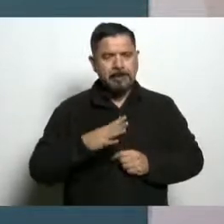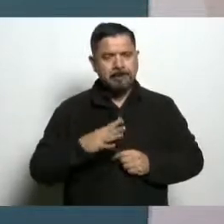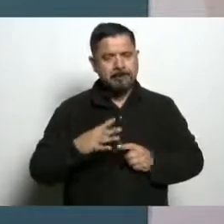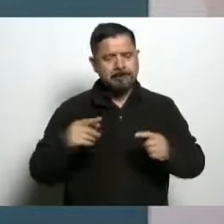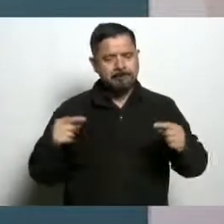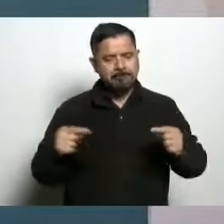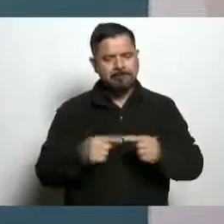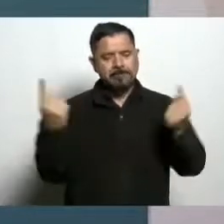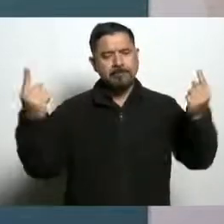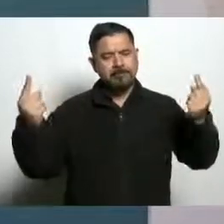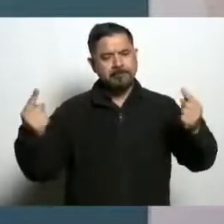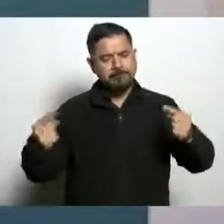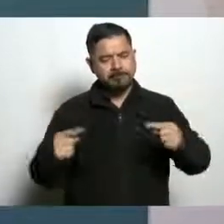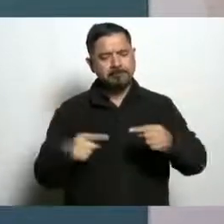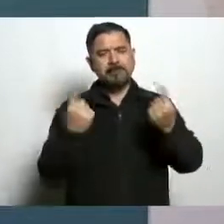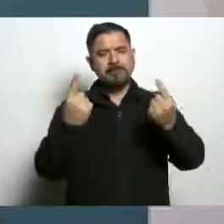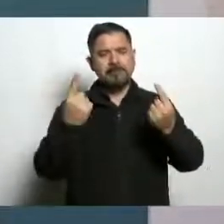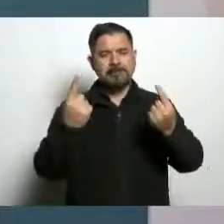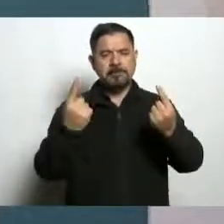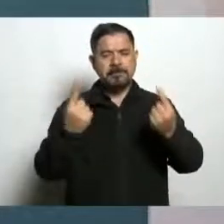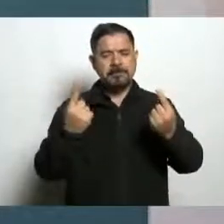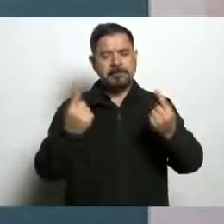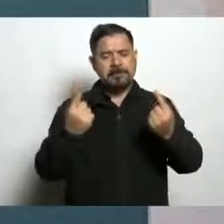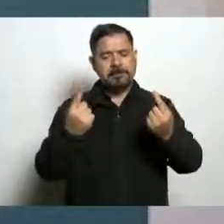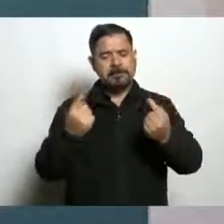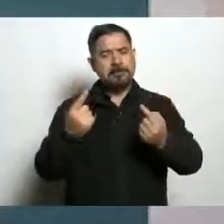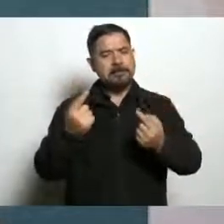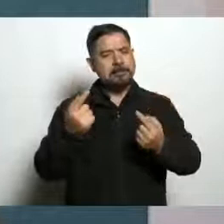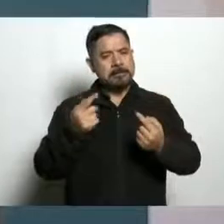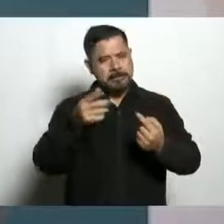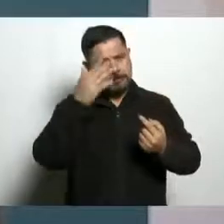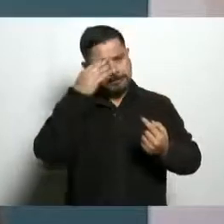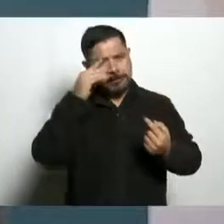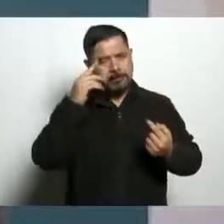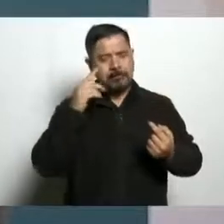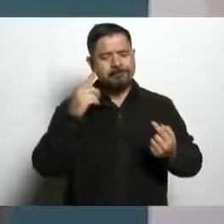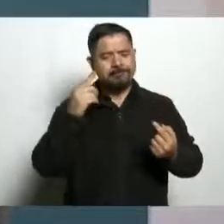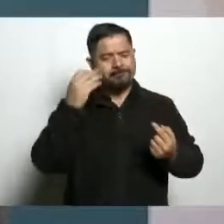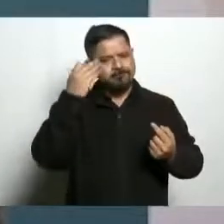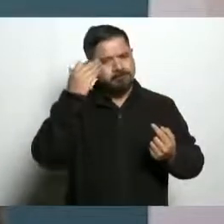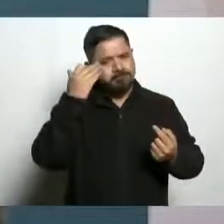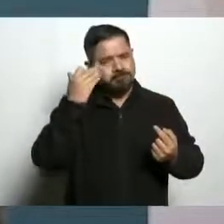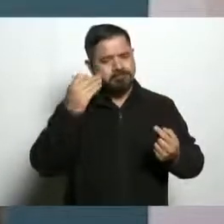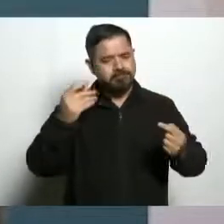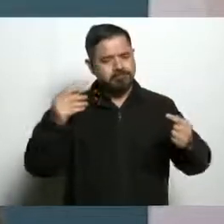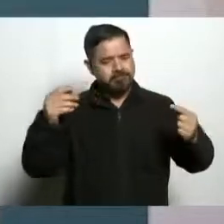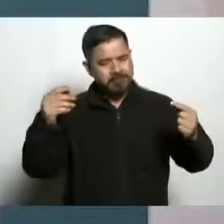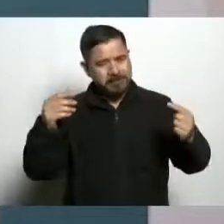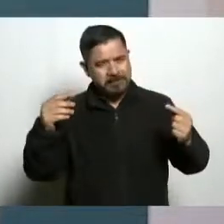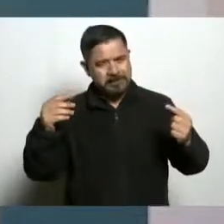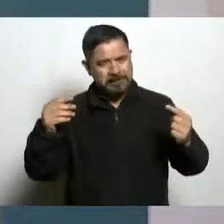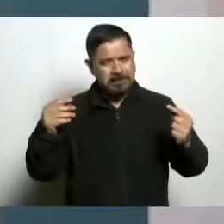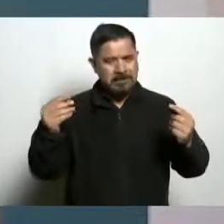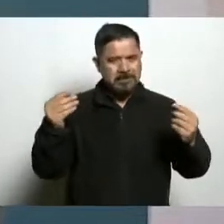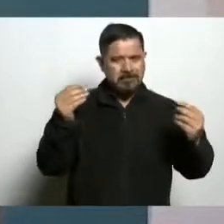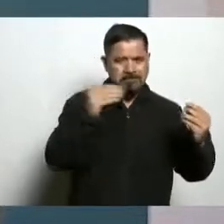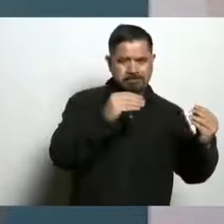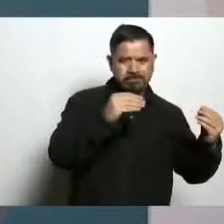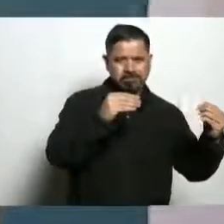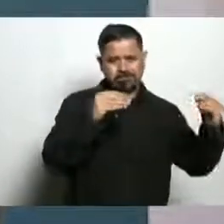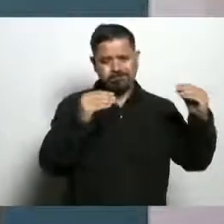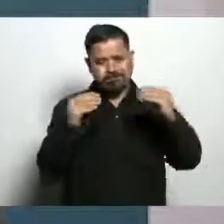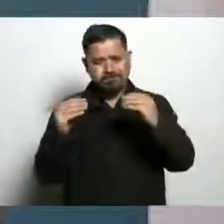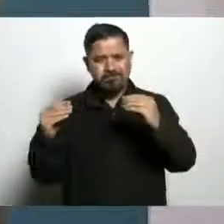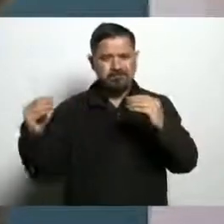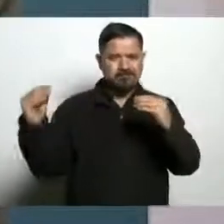diferencias y se lleva tiempo de confrontación,